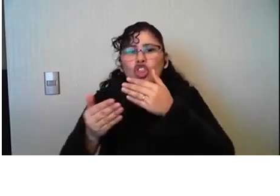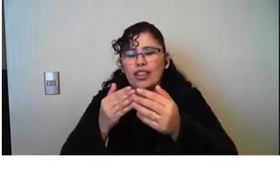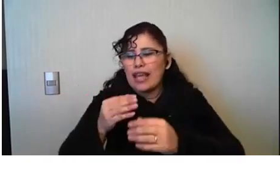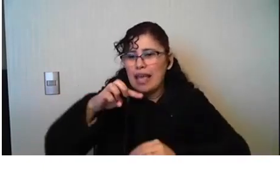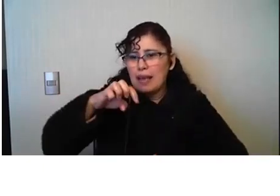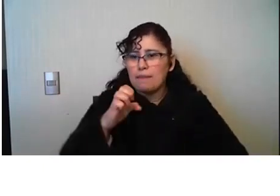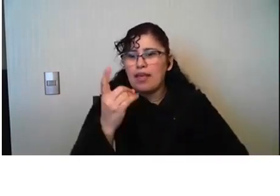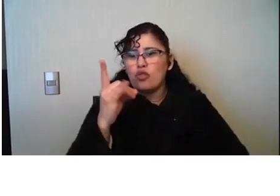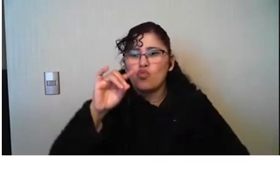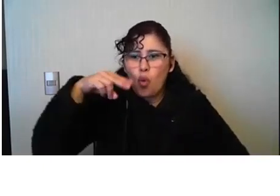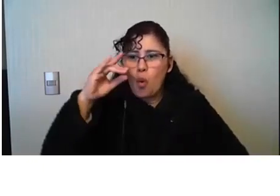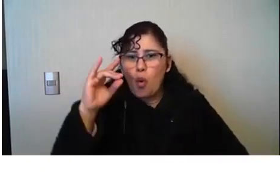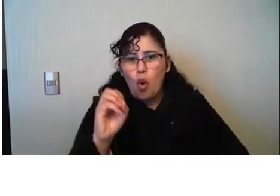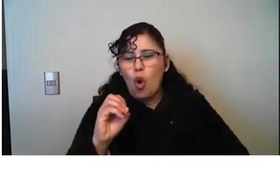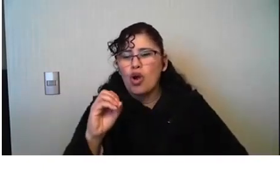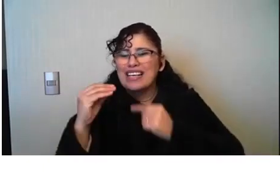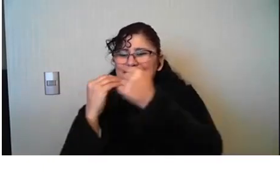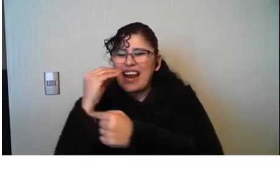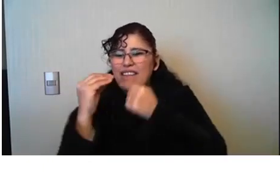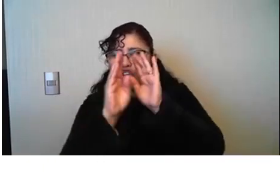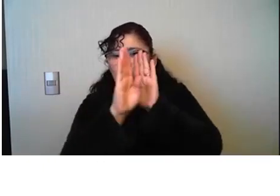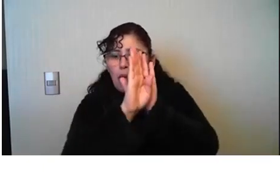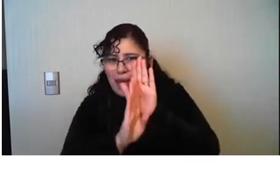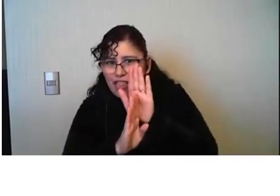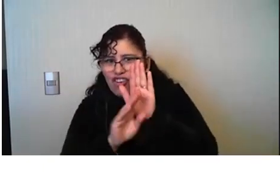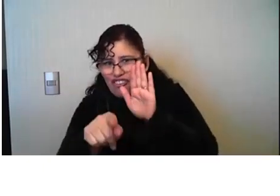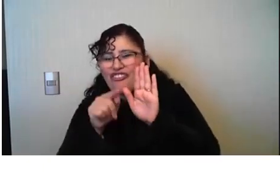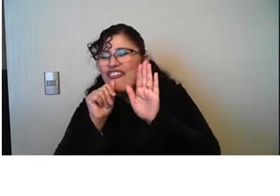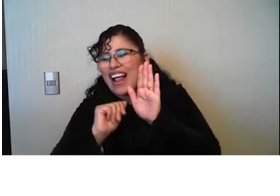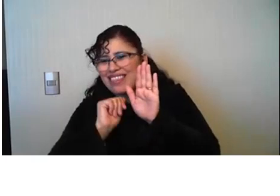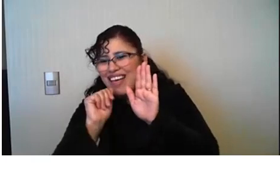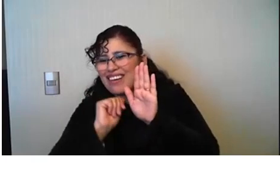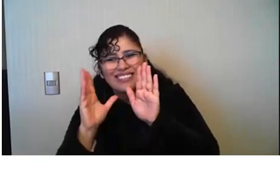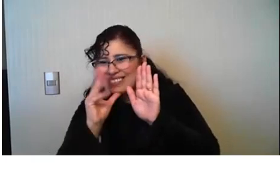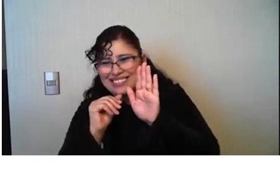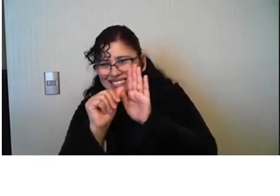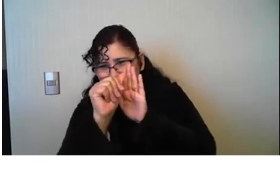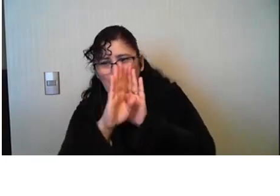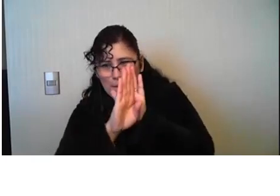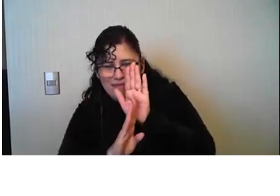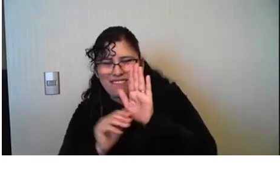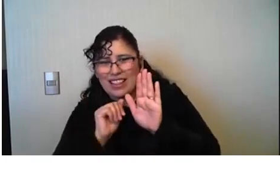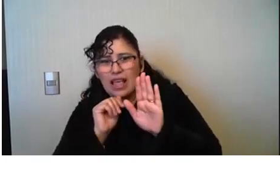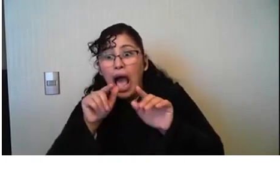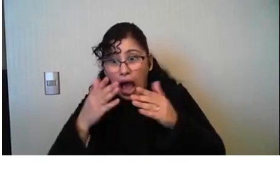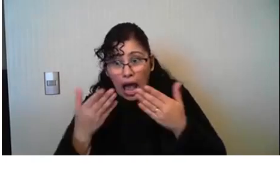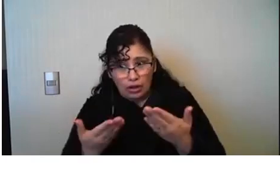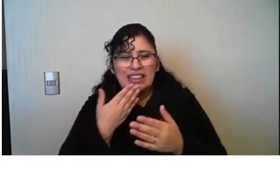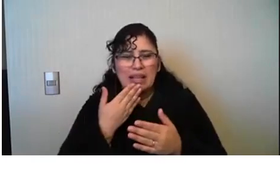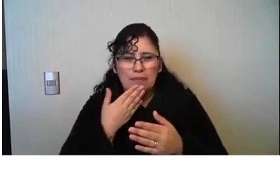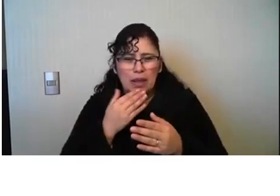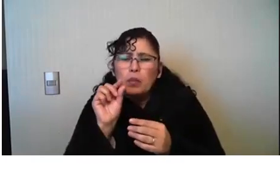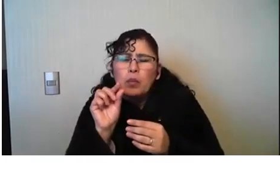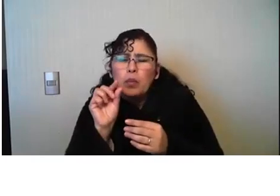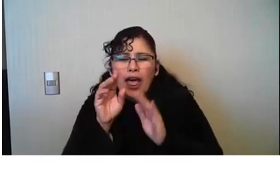acá. Lo que falta es el pedúnculo cerebeloso medio. Y si se fijan, hay un pequeño detalle que a veces uno no se da cuenta.